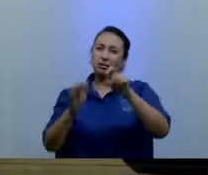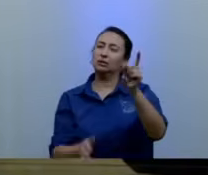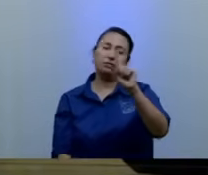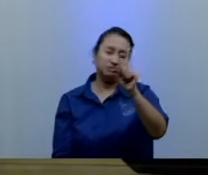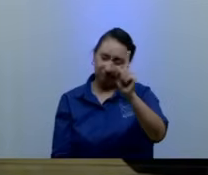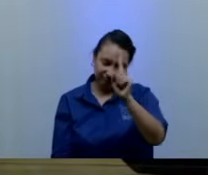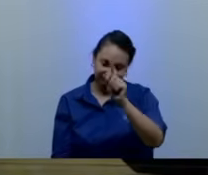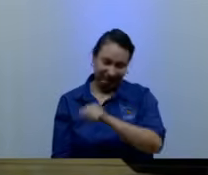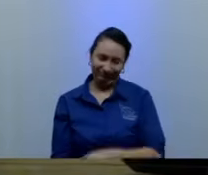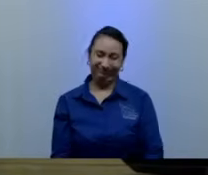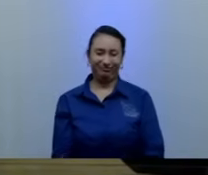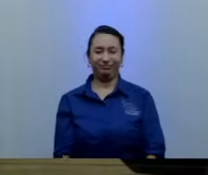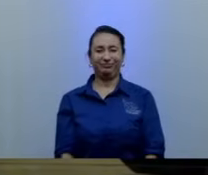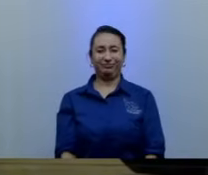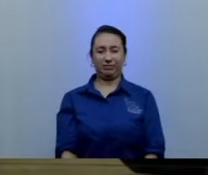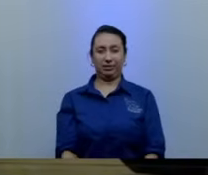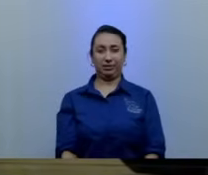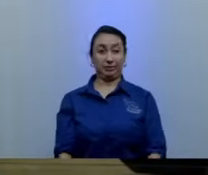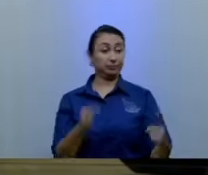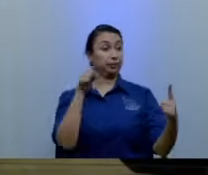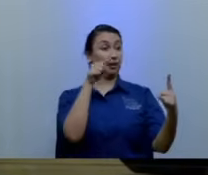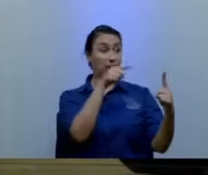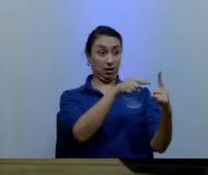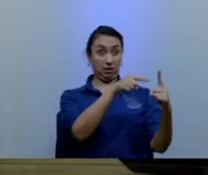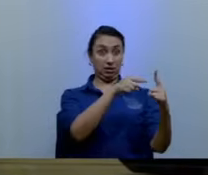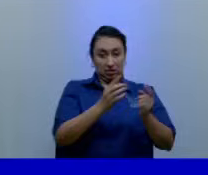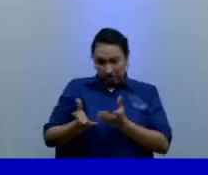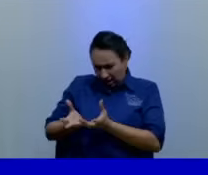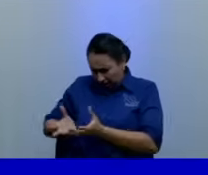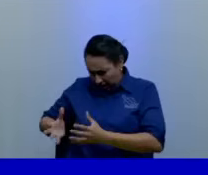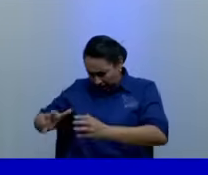Salió y dijo, así dice el Señor,